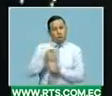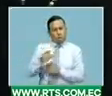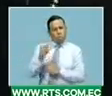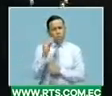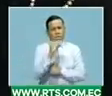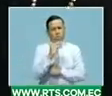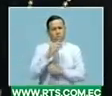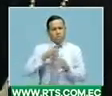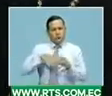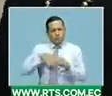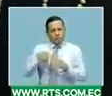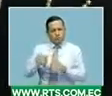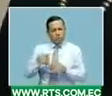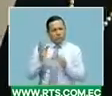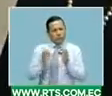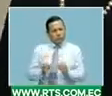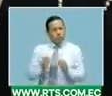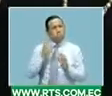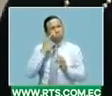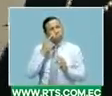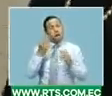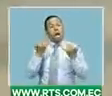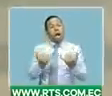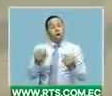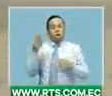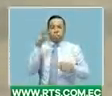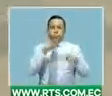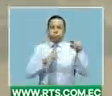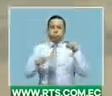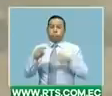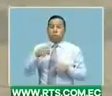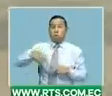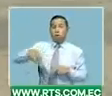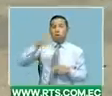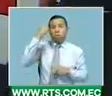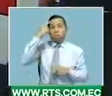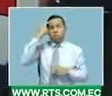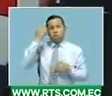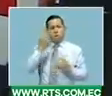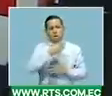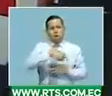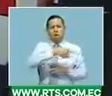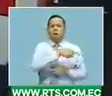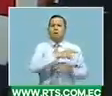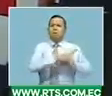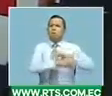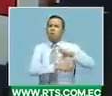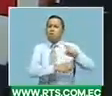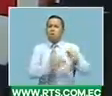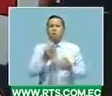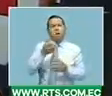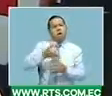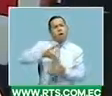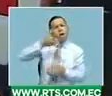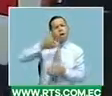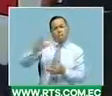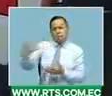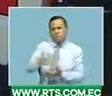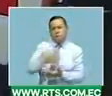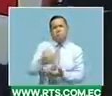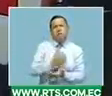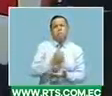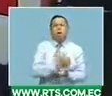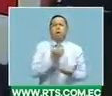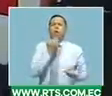ahora están sumamente preocupadas por el uso que los pillos darán a lo robado. Ellos como empresa a lo mejor compren otras armas, pero el daño que la